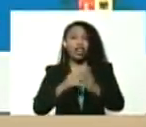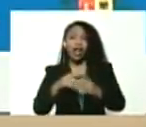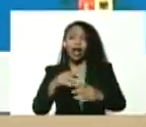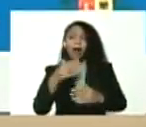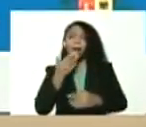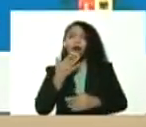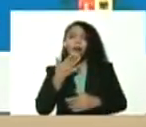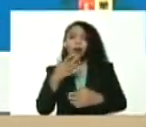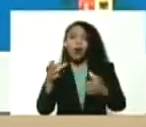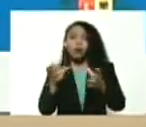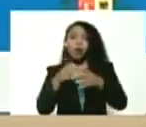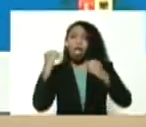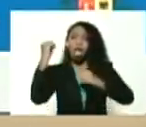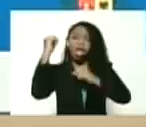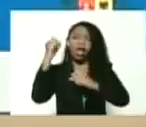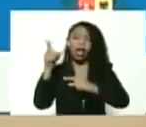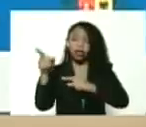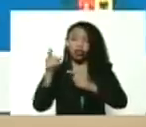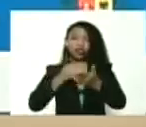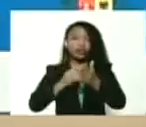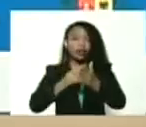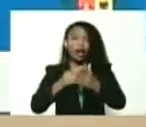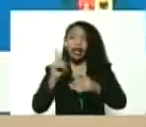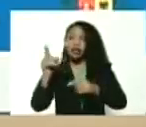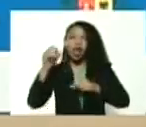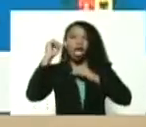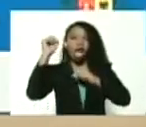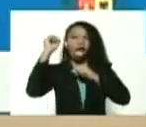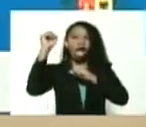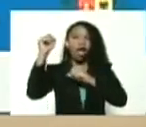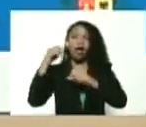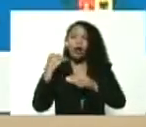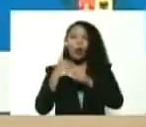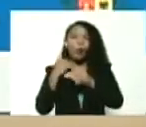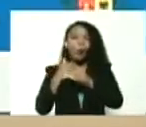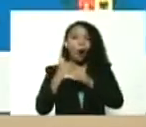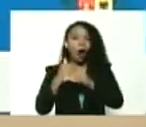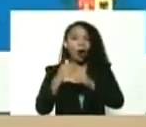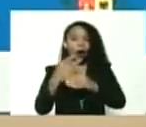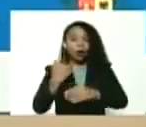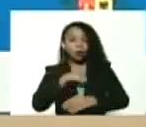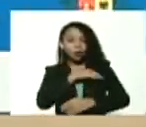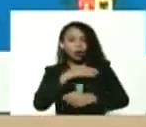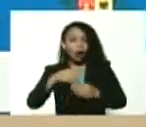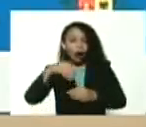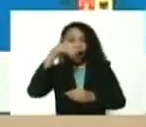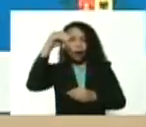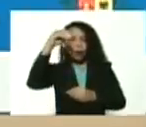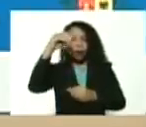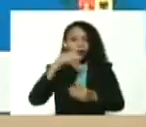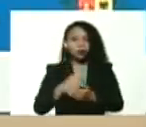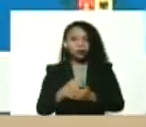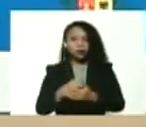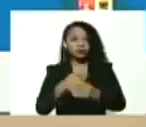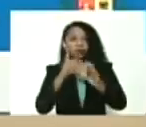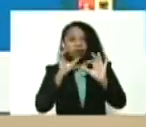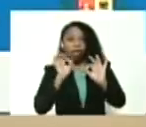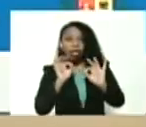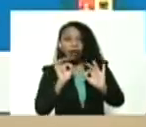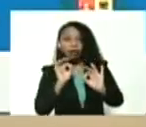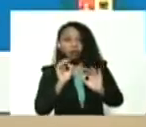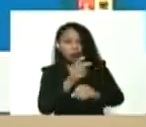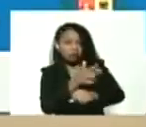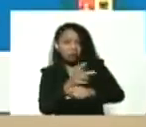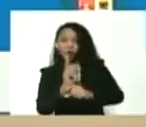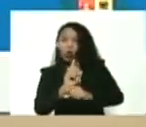protestar. Sabemos lo que eso significaba, a protestar con nuestra alma, sin armas. No